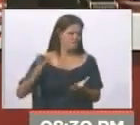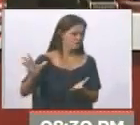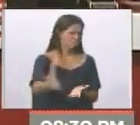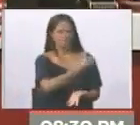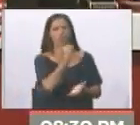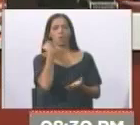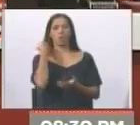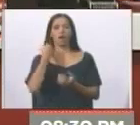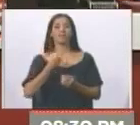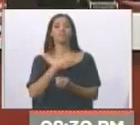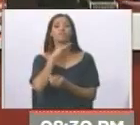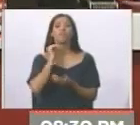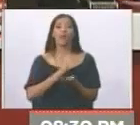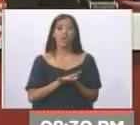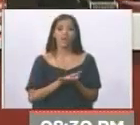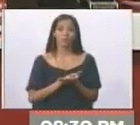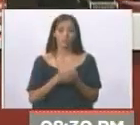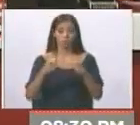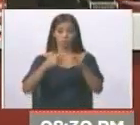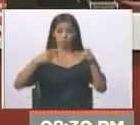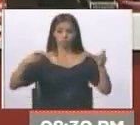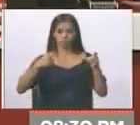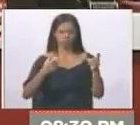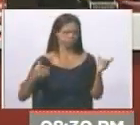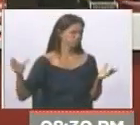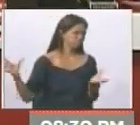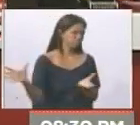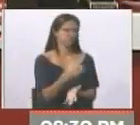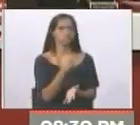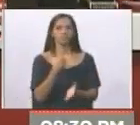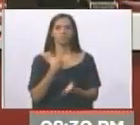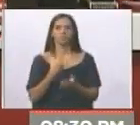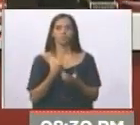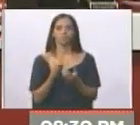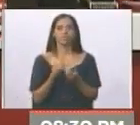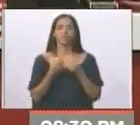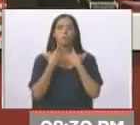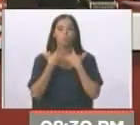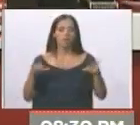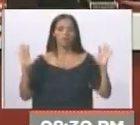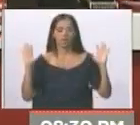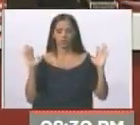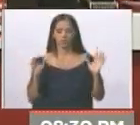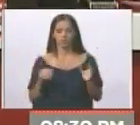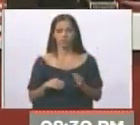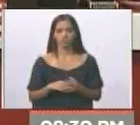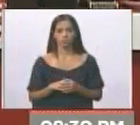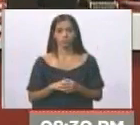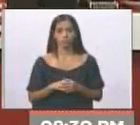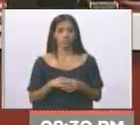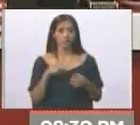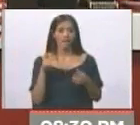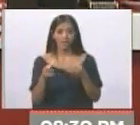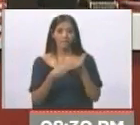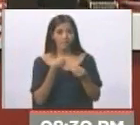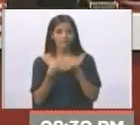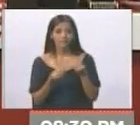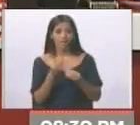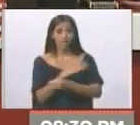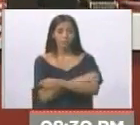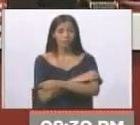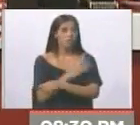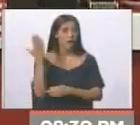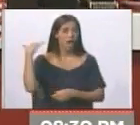robaban el cadáver, la urna, y lo desaparecían. Eso era práctica de la Cuarta República.